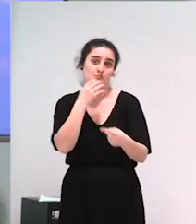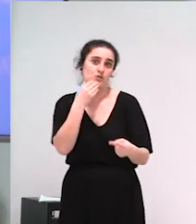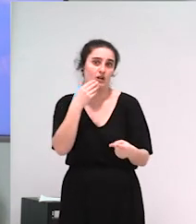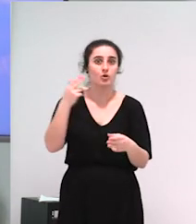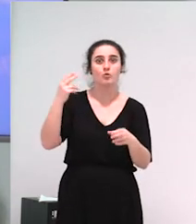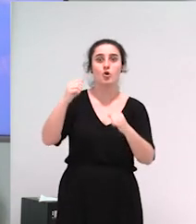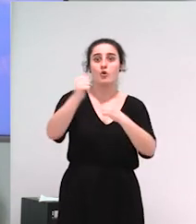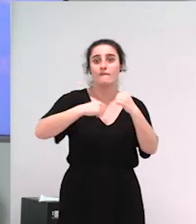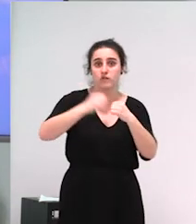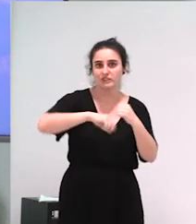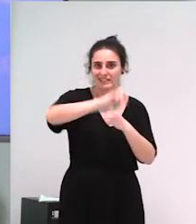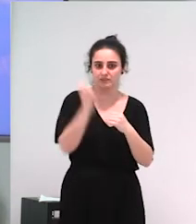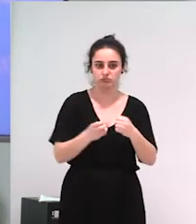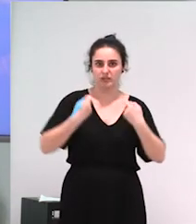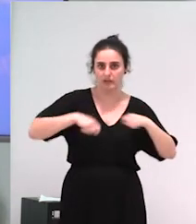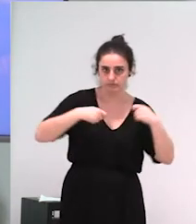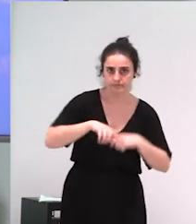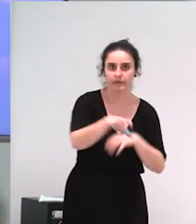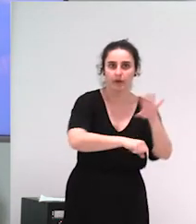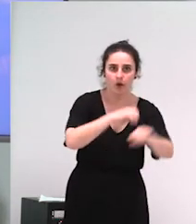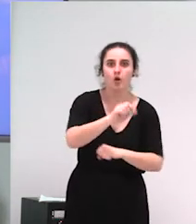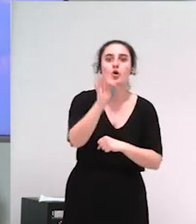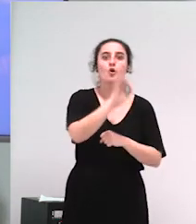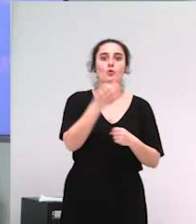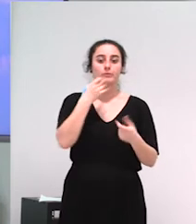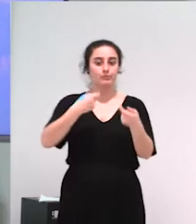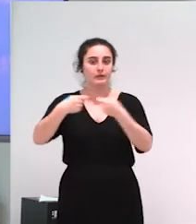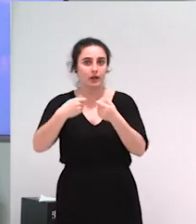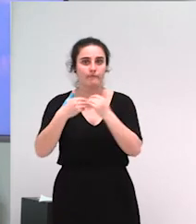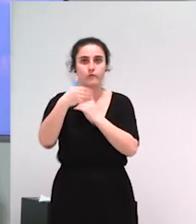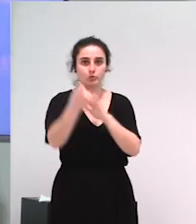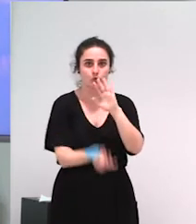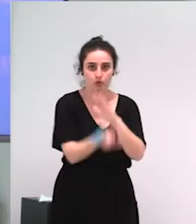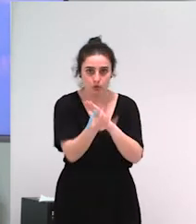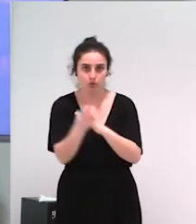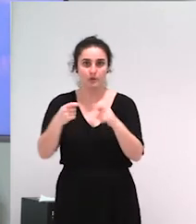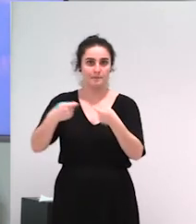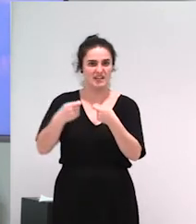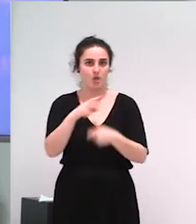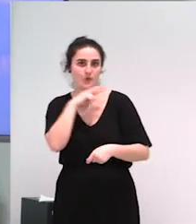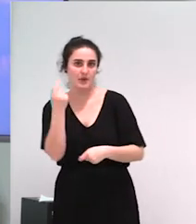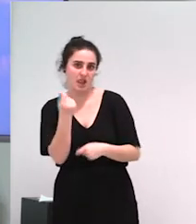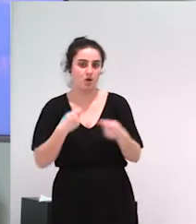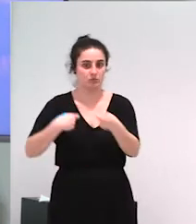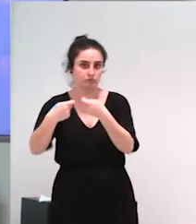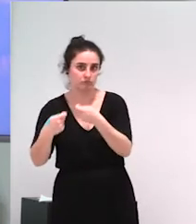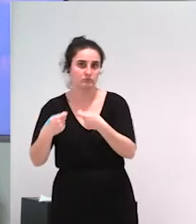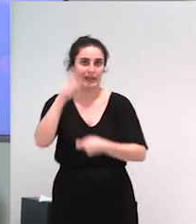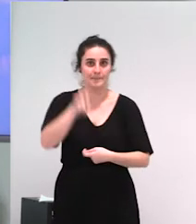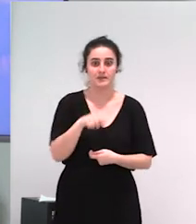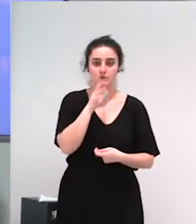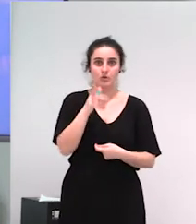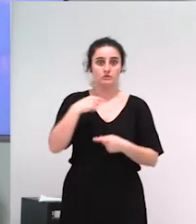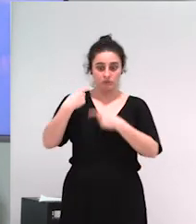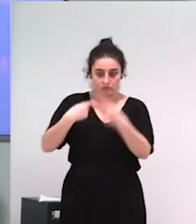un serie de decisiones que llevan a la generación de mercados de futuros y mercados de valores. Hay un serie de decisiones que nos llevan a